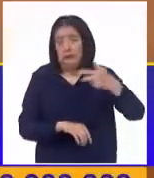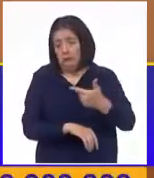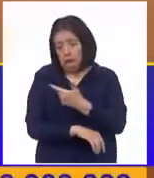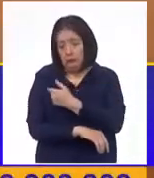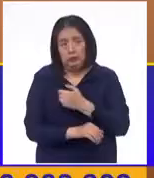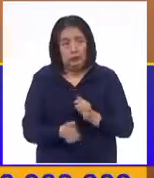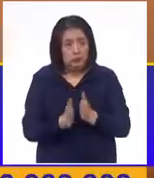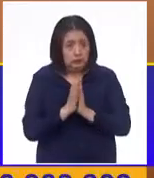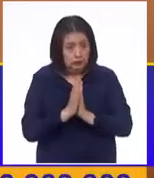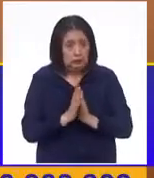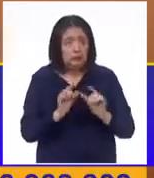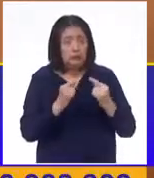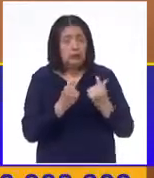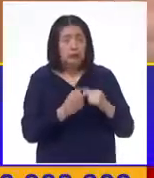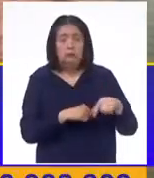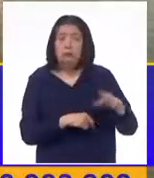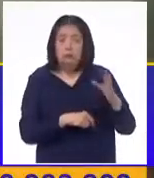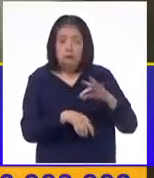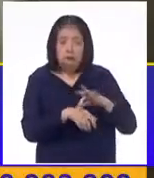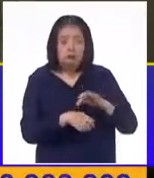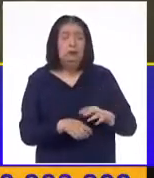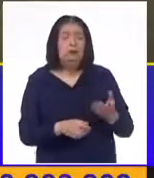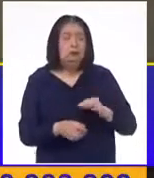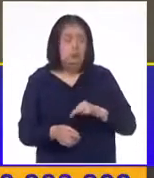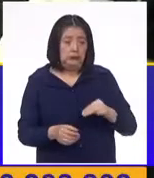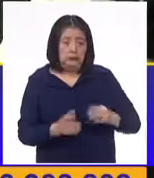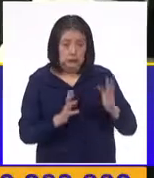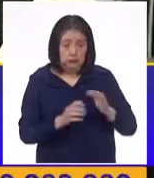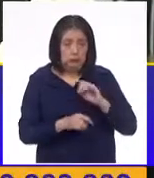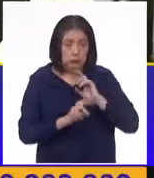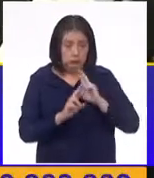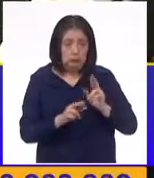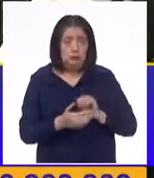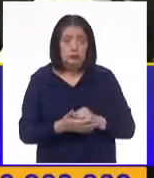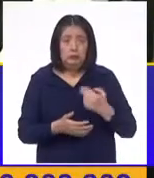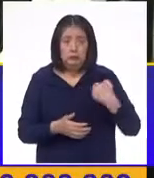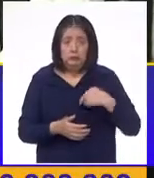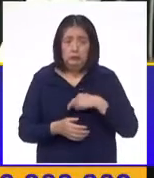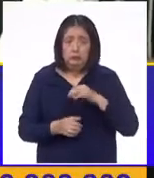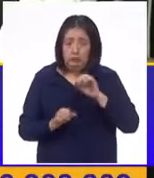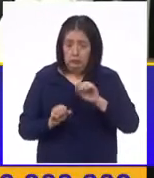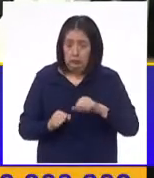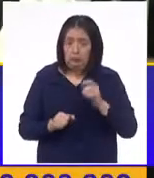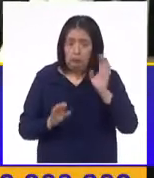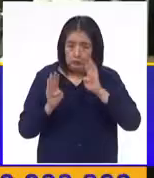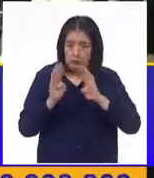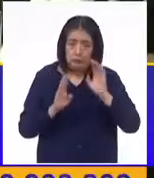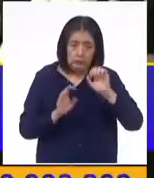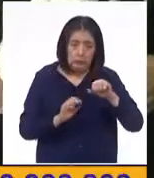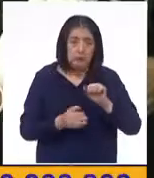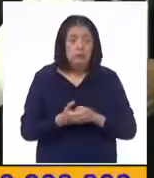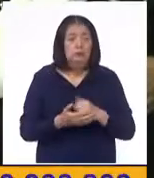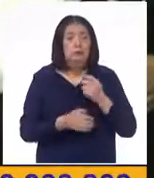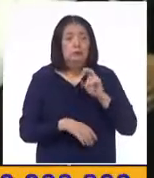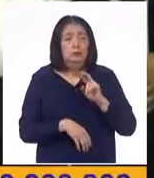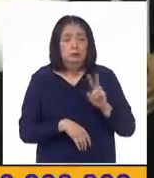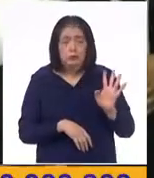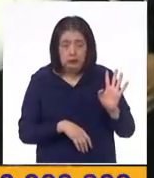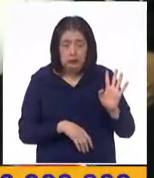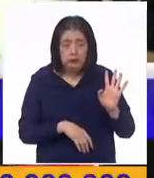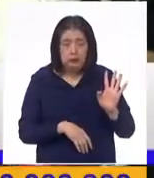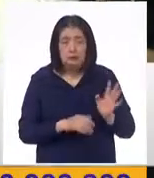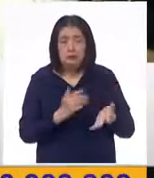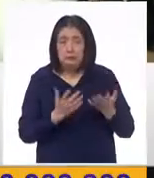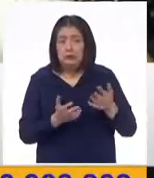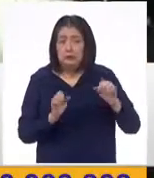que demanda un grupo de médicos, Óscar Ugarte respondió. Estamos sí preocupados por ver si es